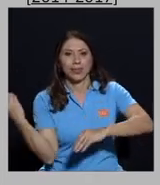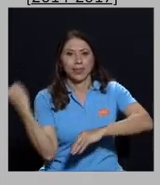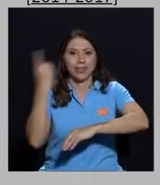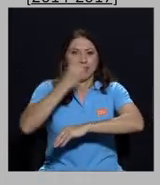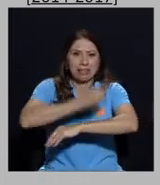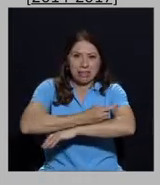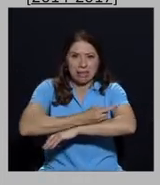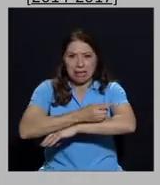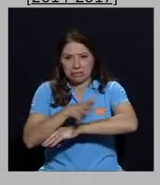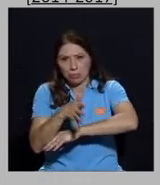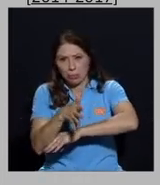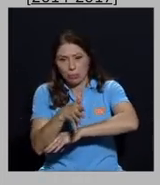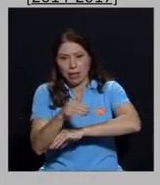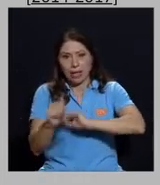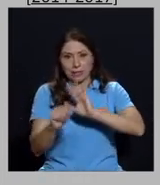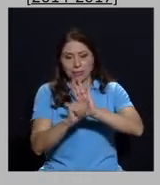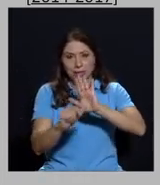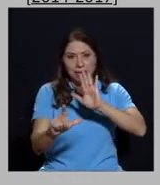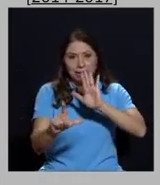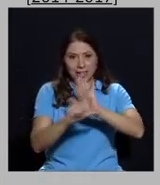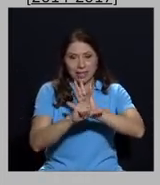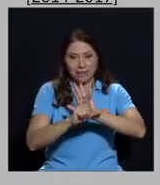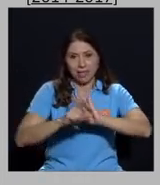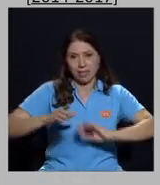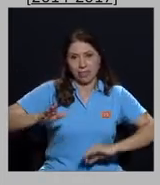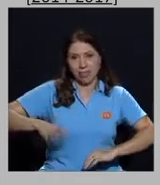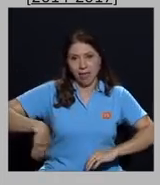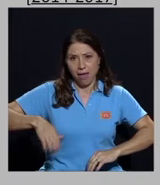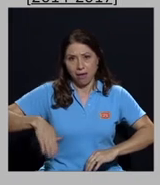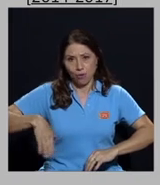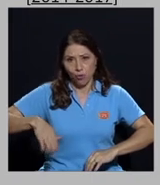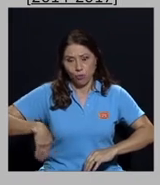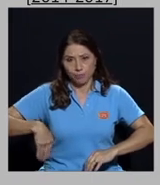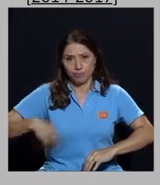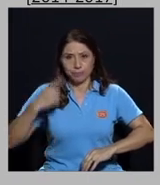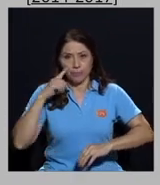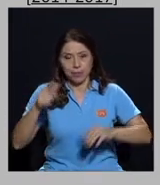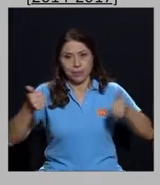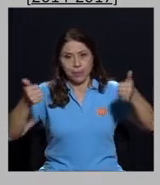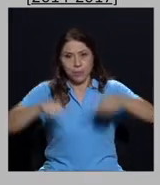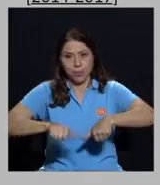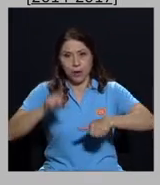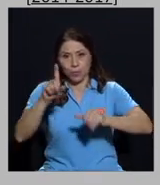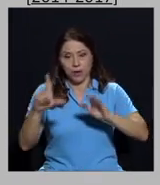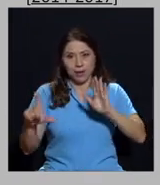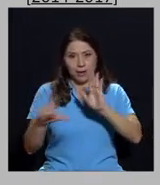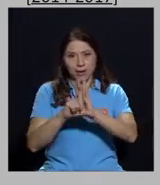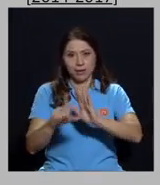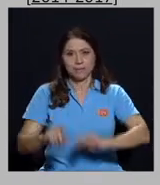promedio que la asamblea legislativa tardó en aprobar una ley entre